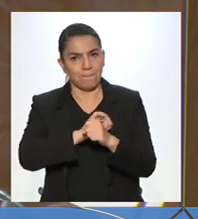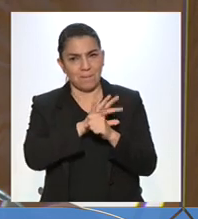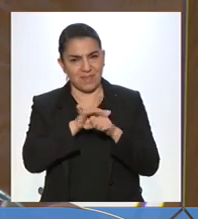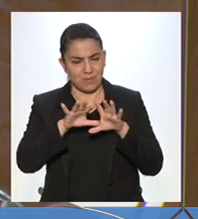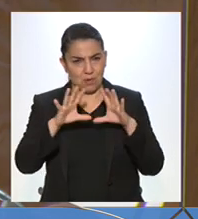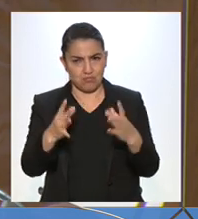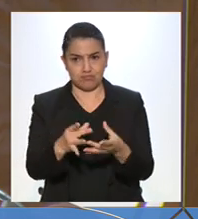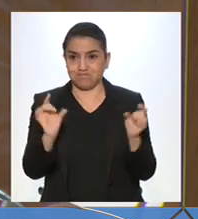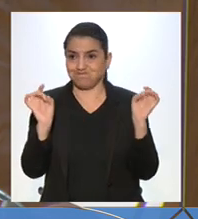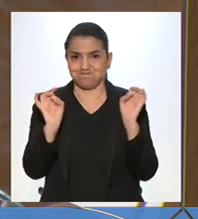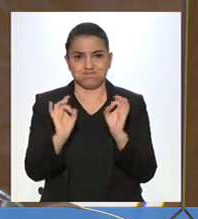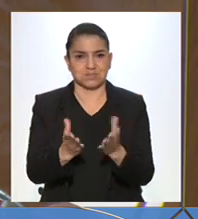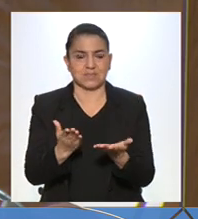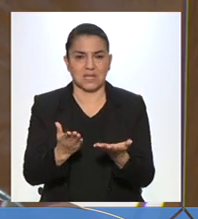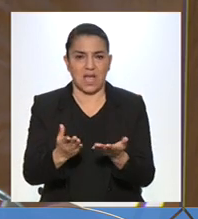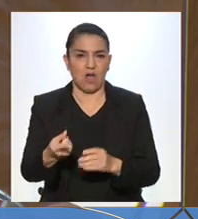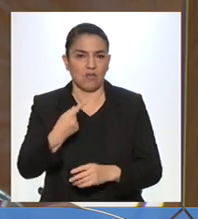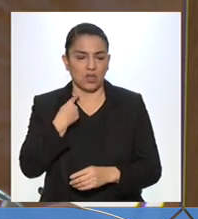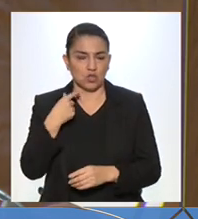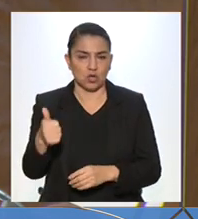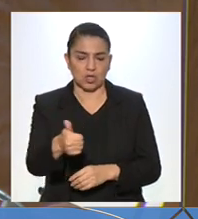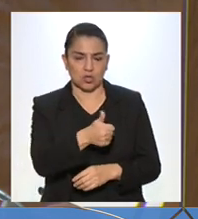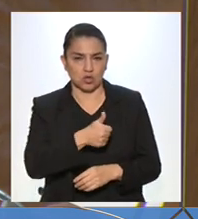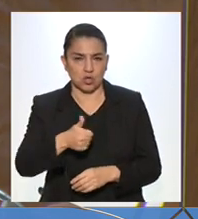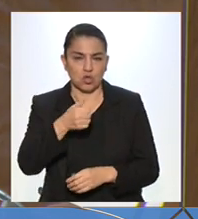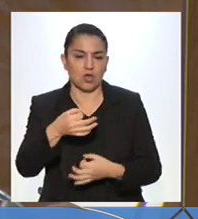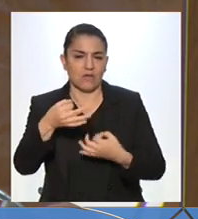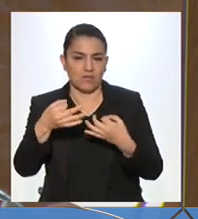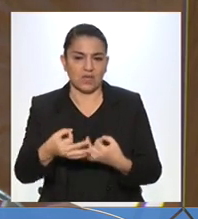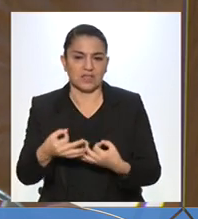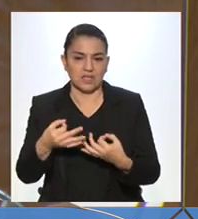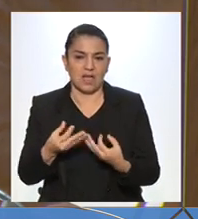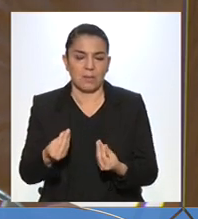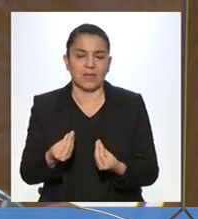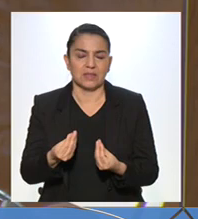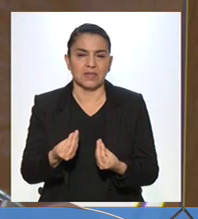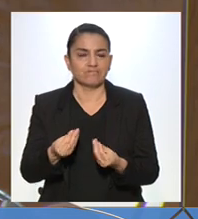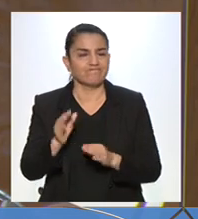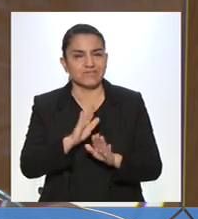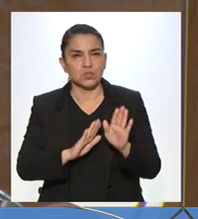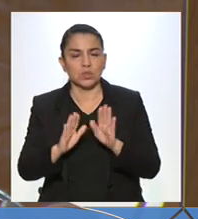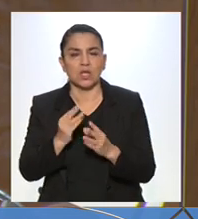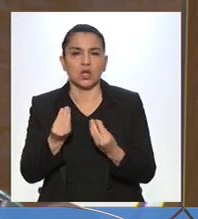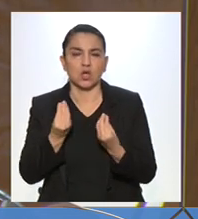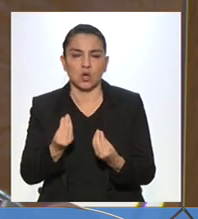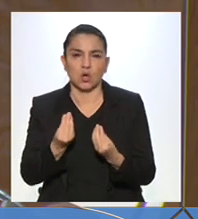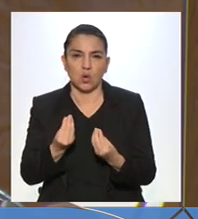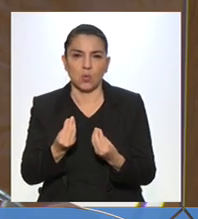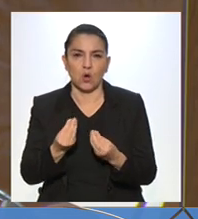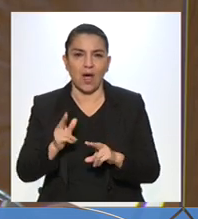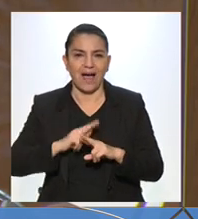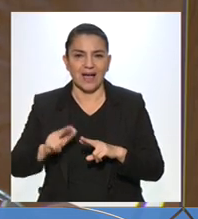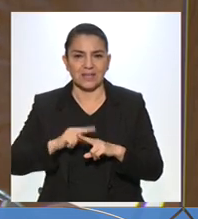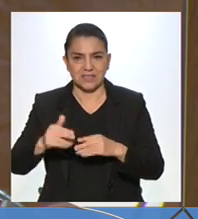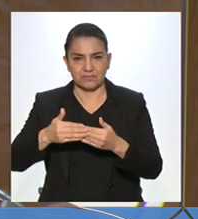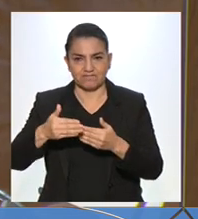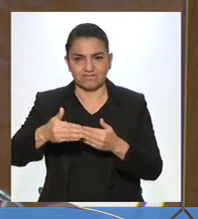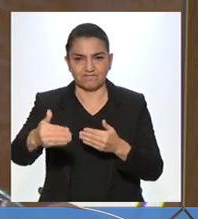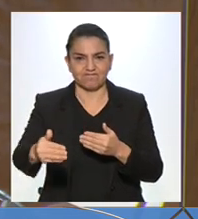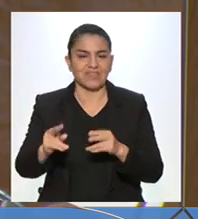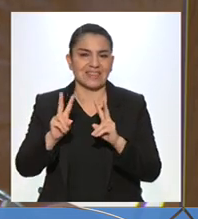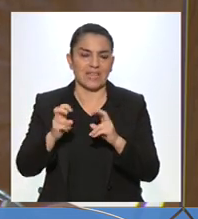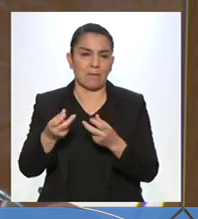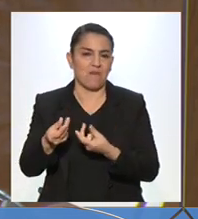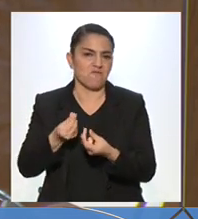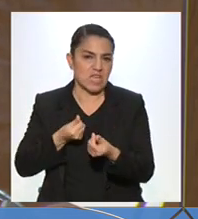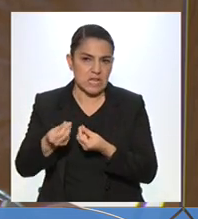todos y que efectivamente debemos evidentemente procurar de qué manera se van a resolver en lo sucesivo el tema financiero,